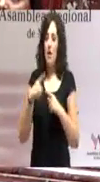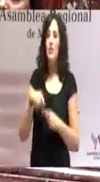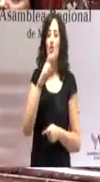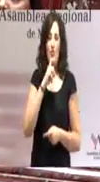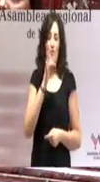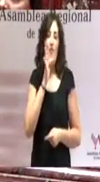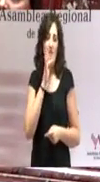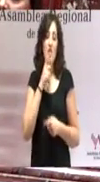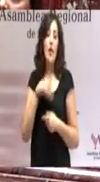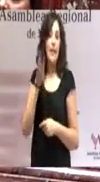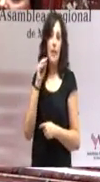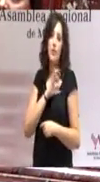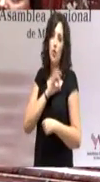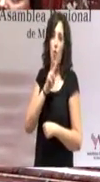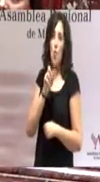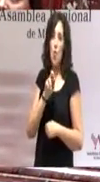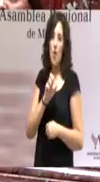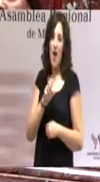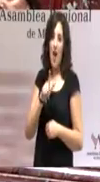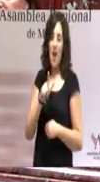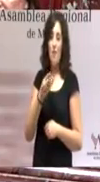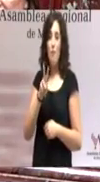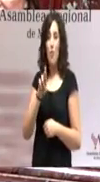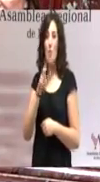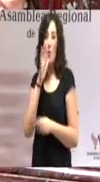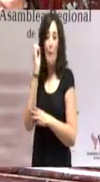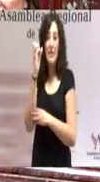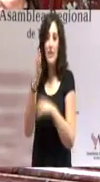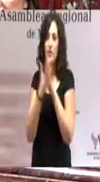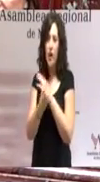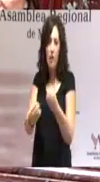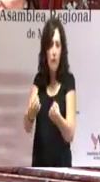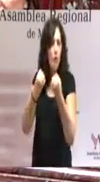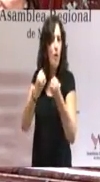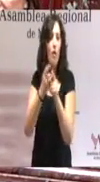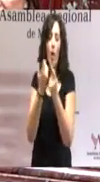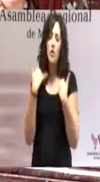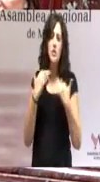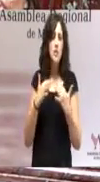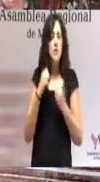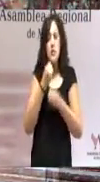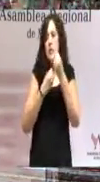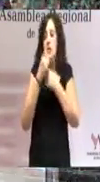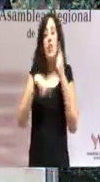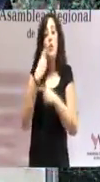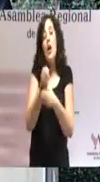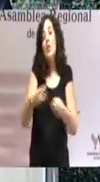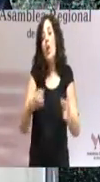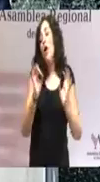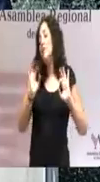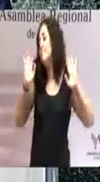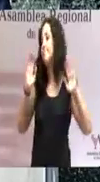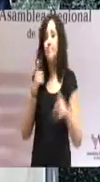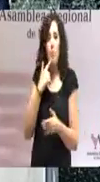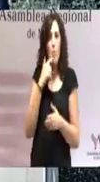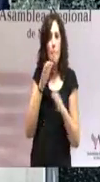Urralguru, es lógico, ¿no? Han sido mítines con una fuerza y una carga tremenda. Luego se ha quedado lo que se ha quedado, pero el mítin había